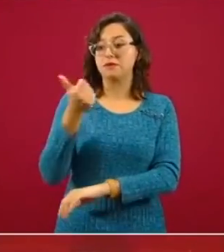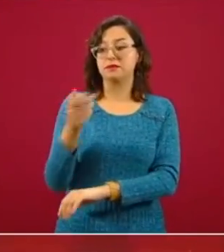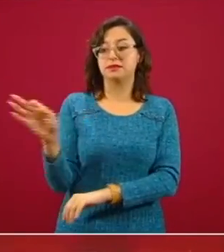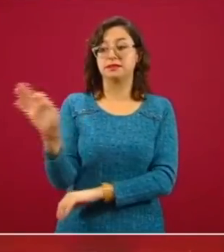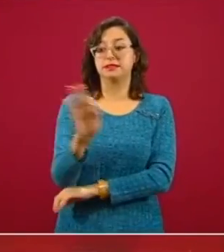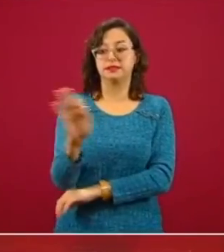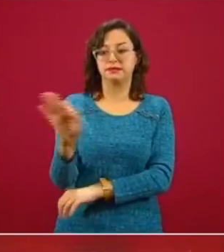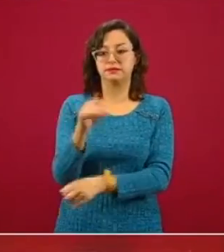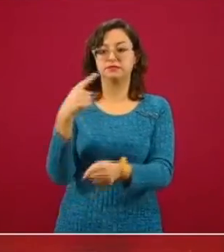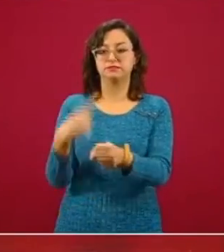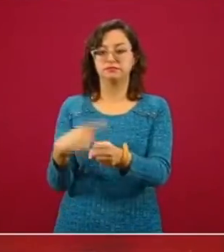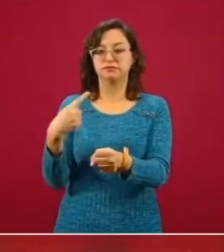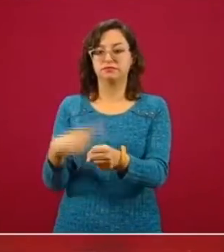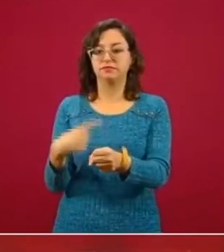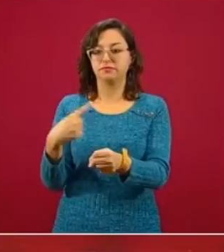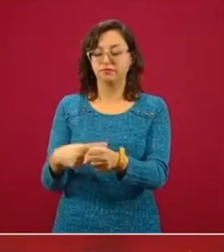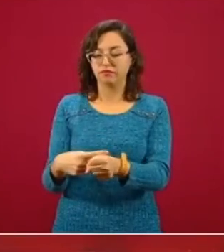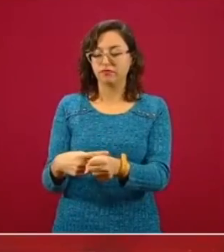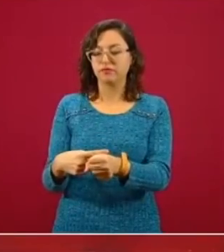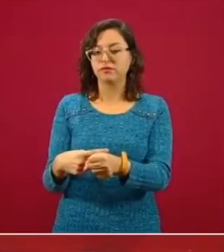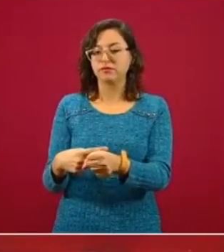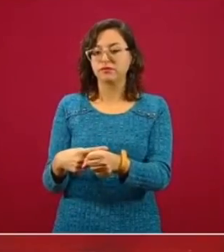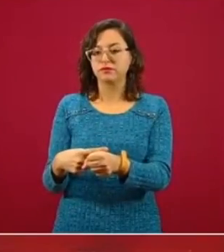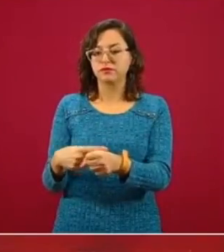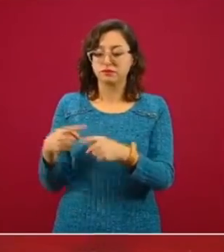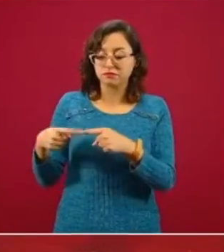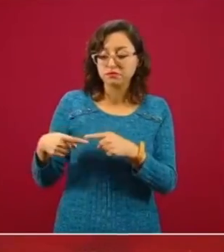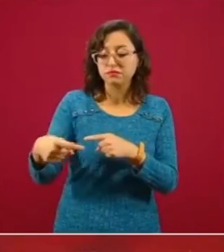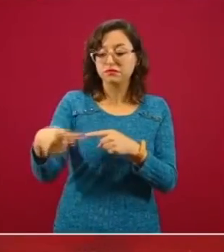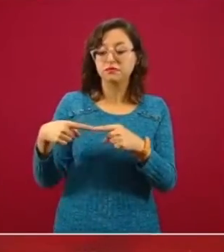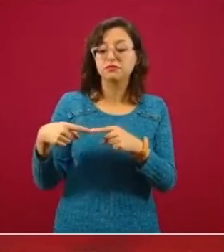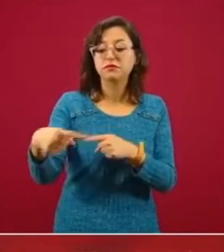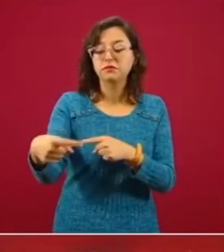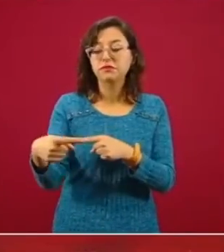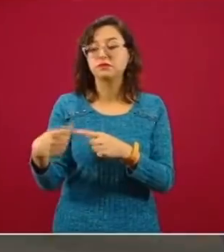sospechosos y que permanecen por un par de días en periodos de estudio